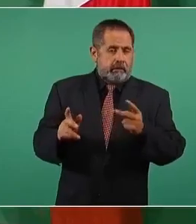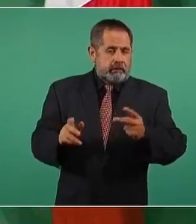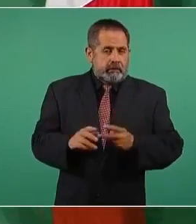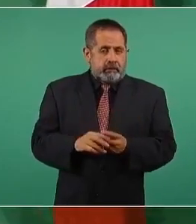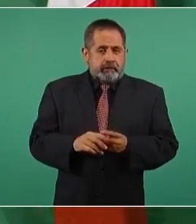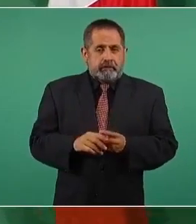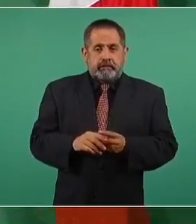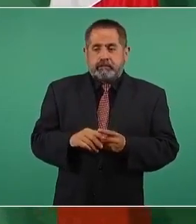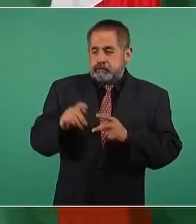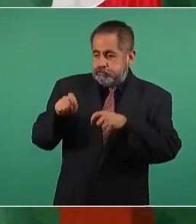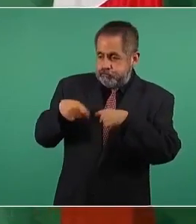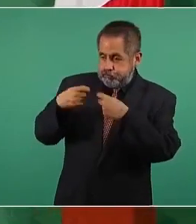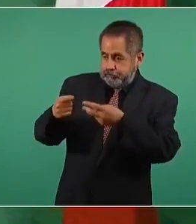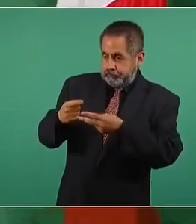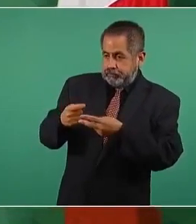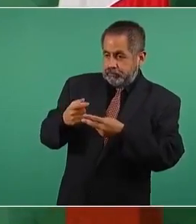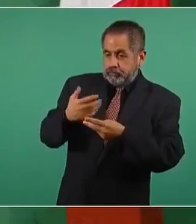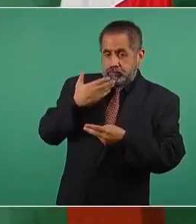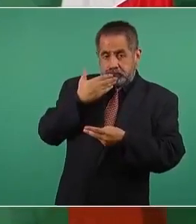y no garantizarles